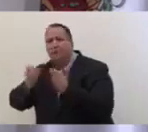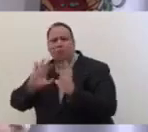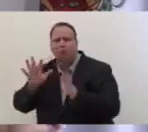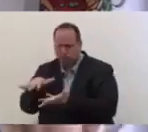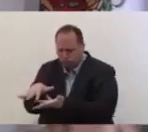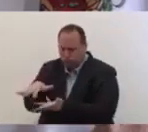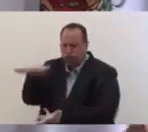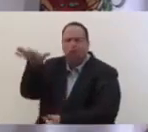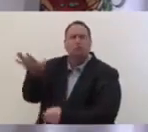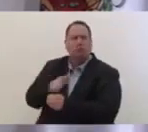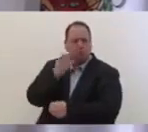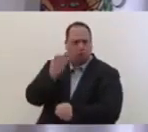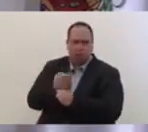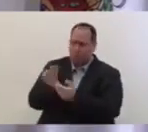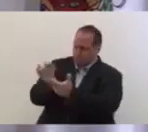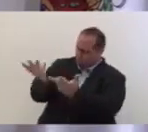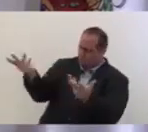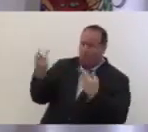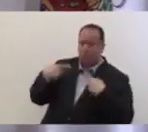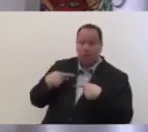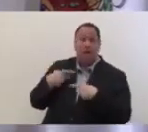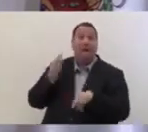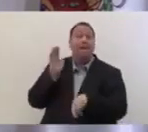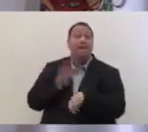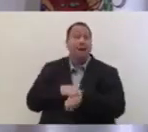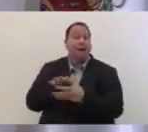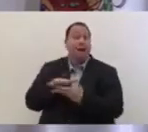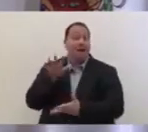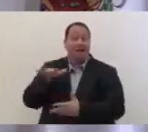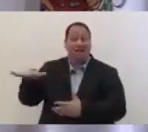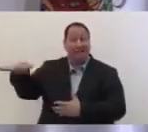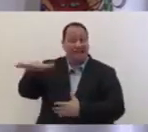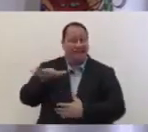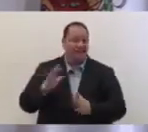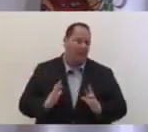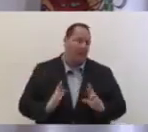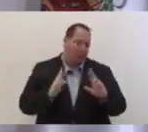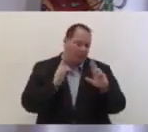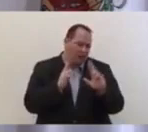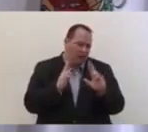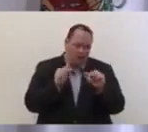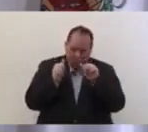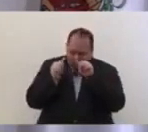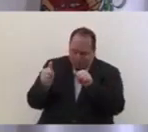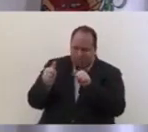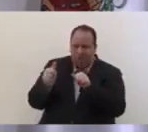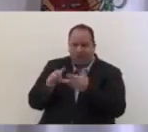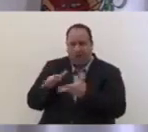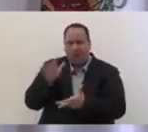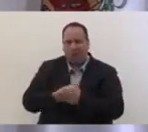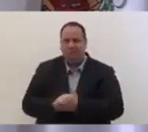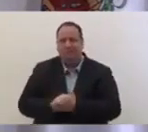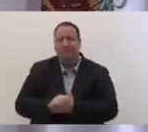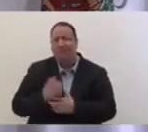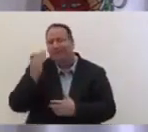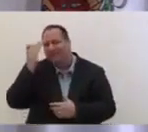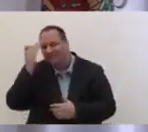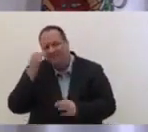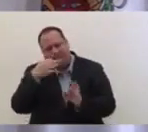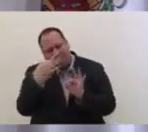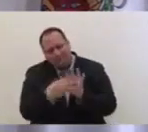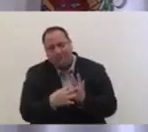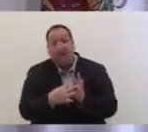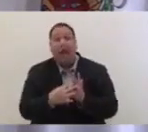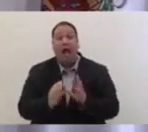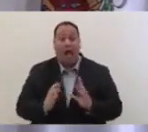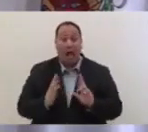los medicamentos para nuestros pacientes, particularmente para aquellos que tienen una enfermedad como lo es el cáncer, que tratado a tiempo y de manera oportuna puede